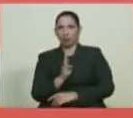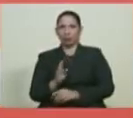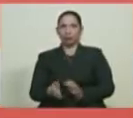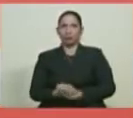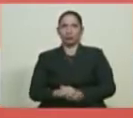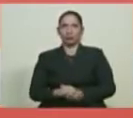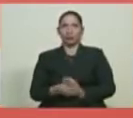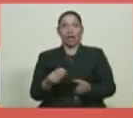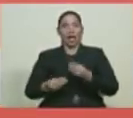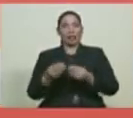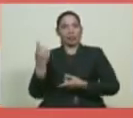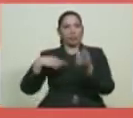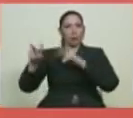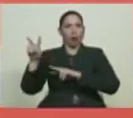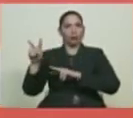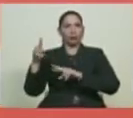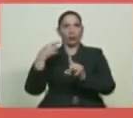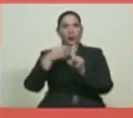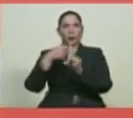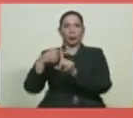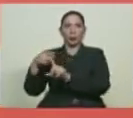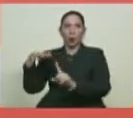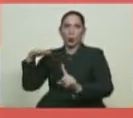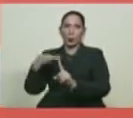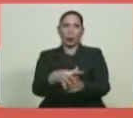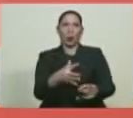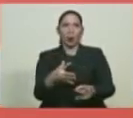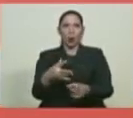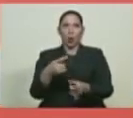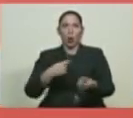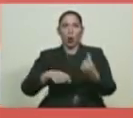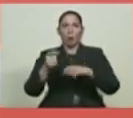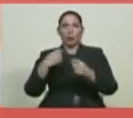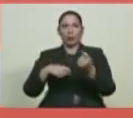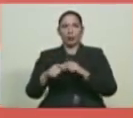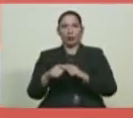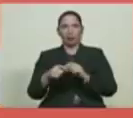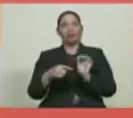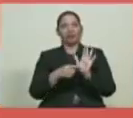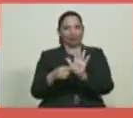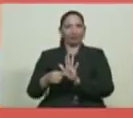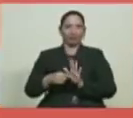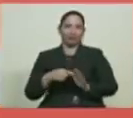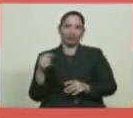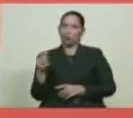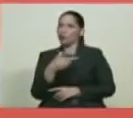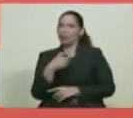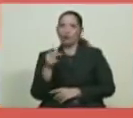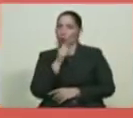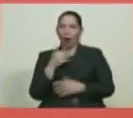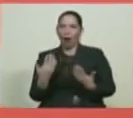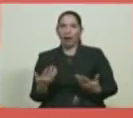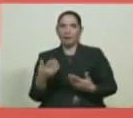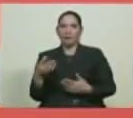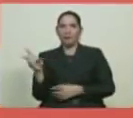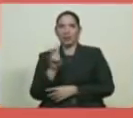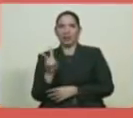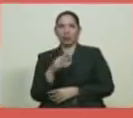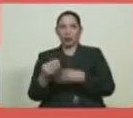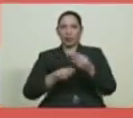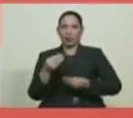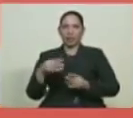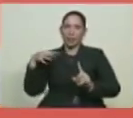falso positivo respecto a un supuesto ataque a un comerciante brasileño. Ya está plenamente demostrado que no eran venezolanos quienes perpetraron ese